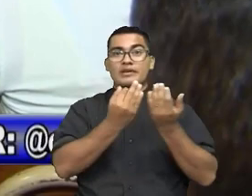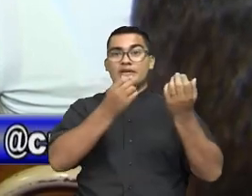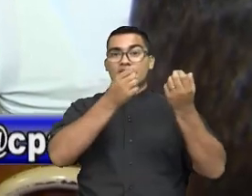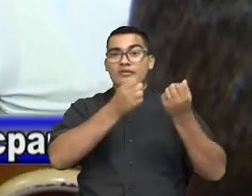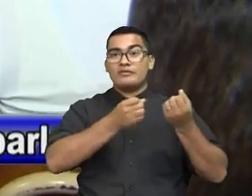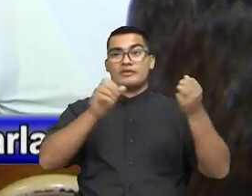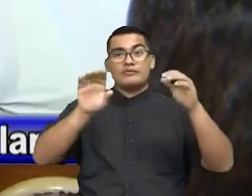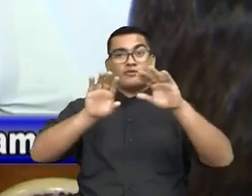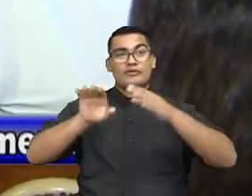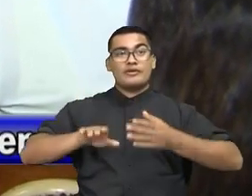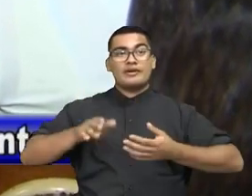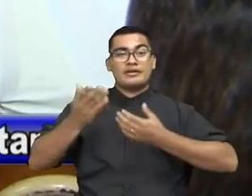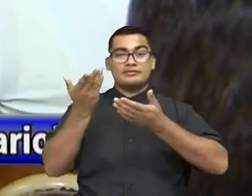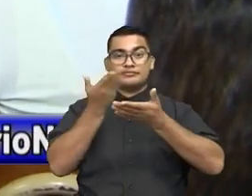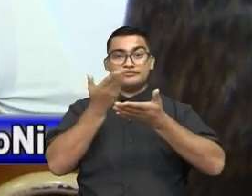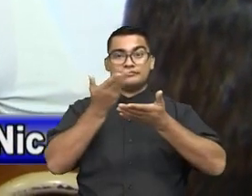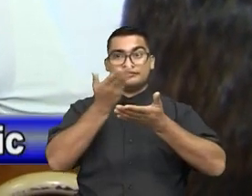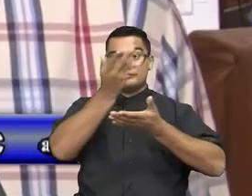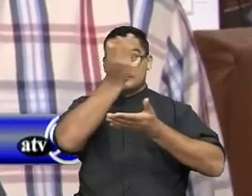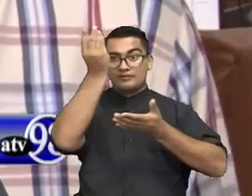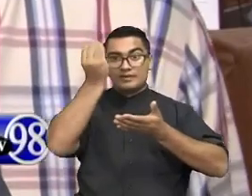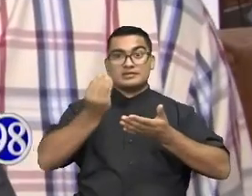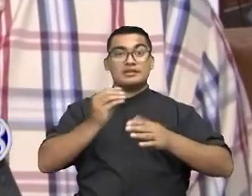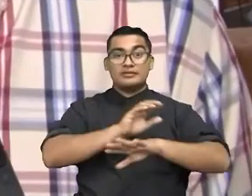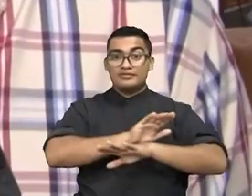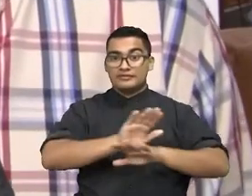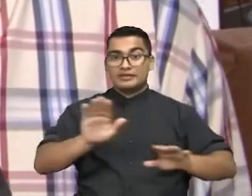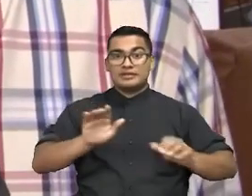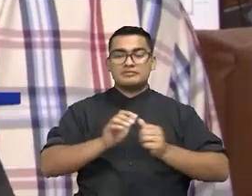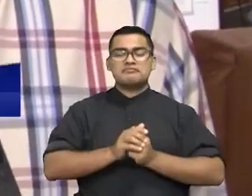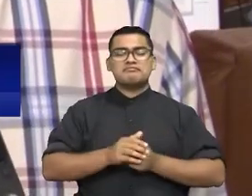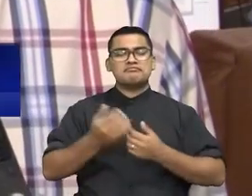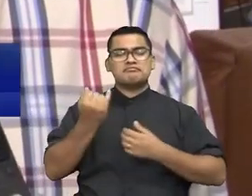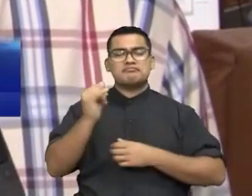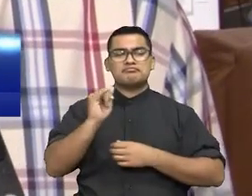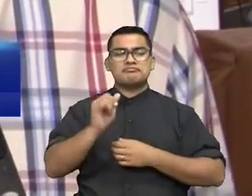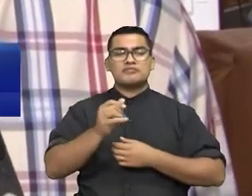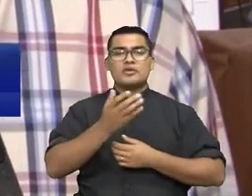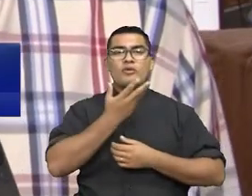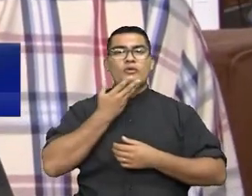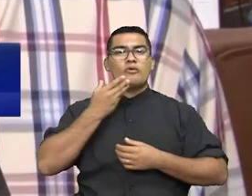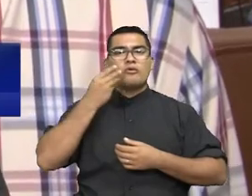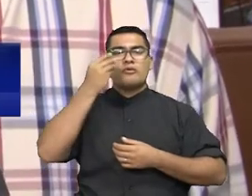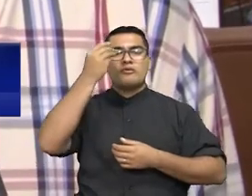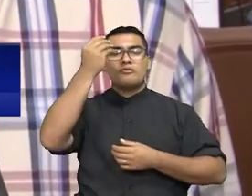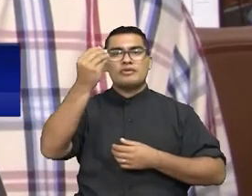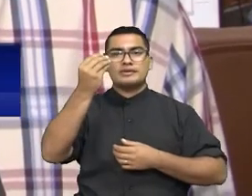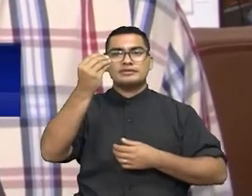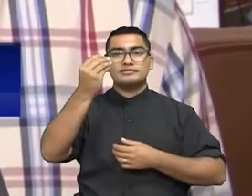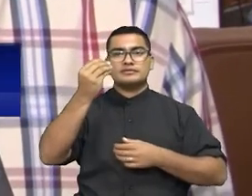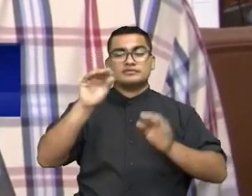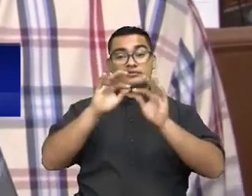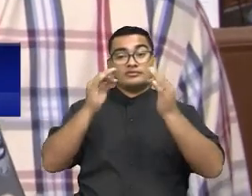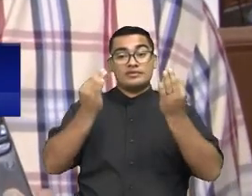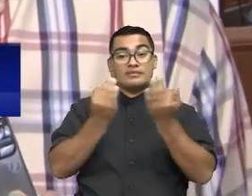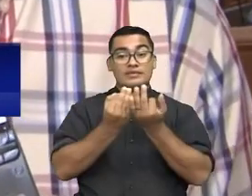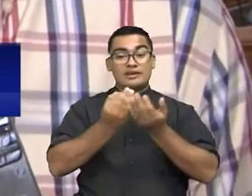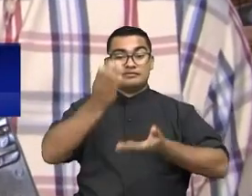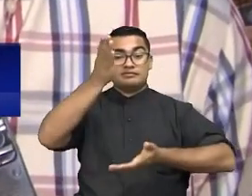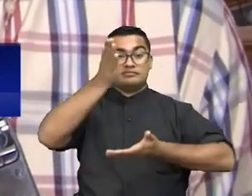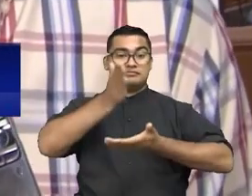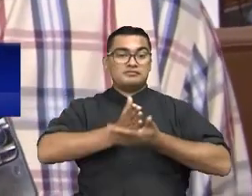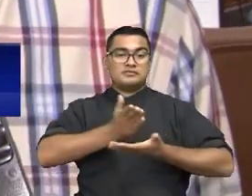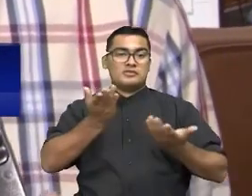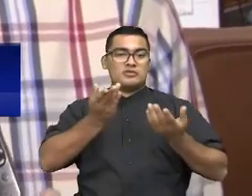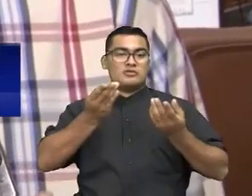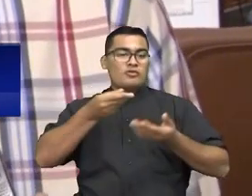estudiantes para culminar el bachillerato. Que obviamente el muchacho o la muchacha junto con la familia decida en qué lo va a invertir. Algunos pues por